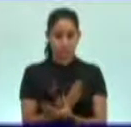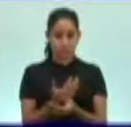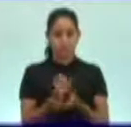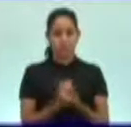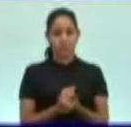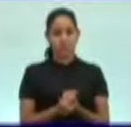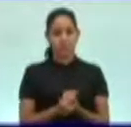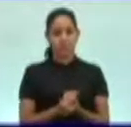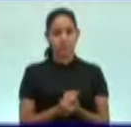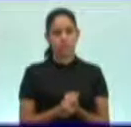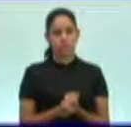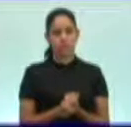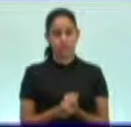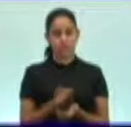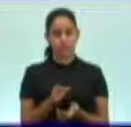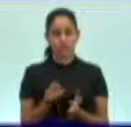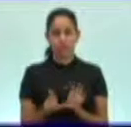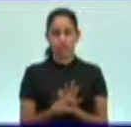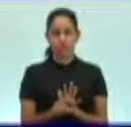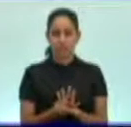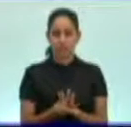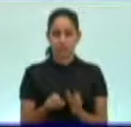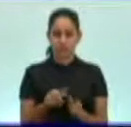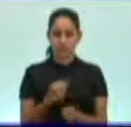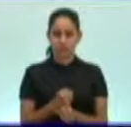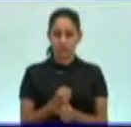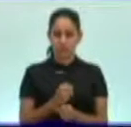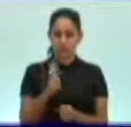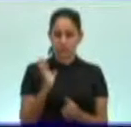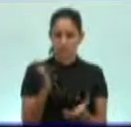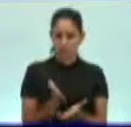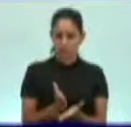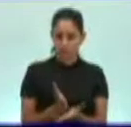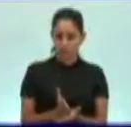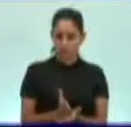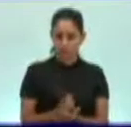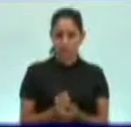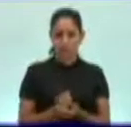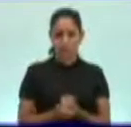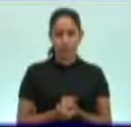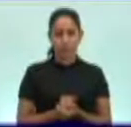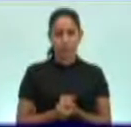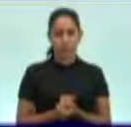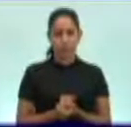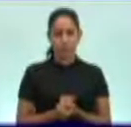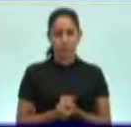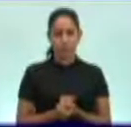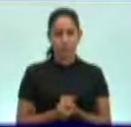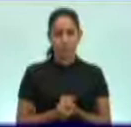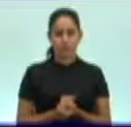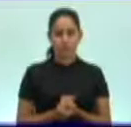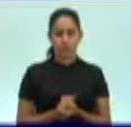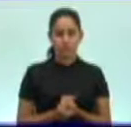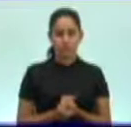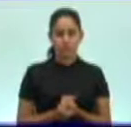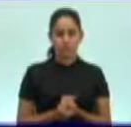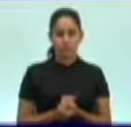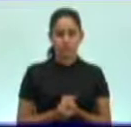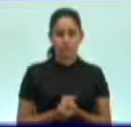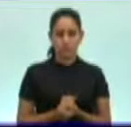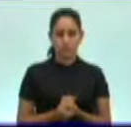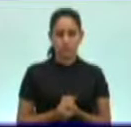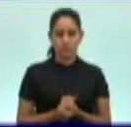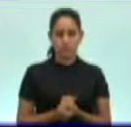de Educación trabajamos para el dominio de esta ley de los símbolos nacionales.